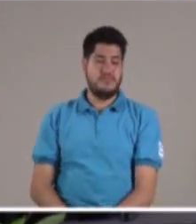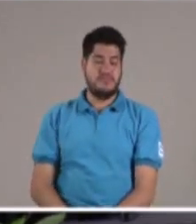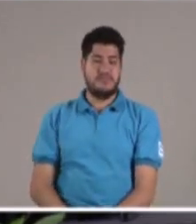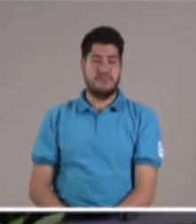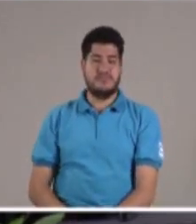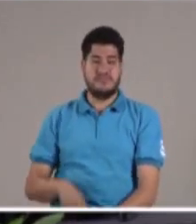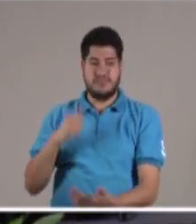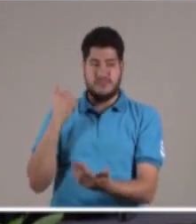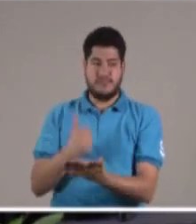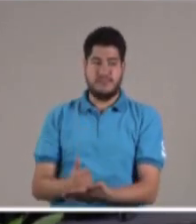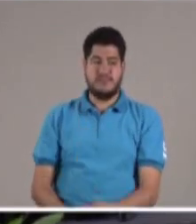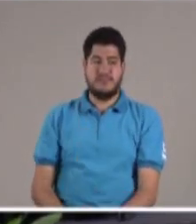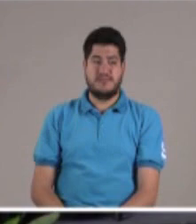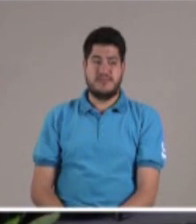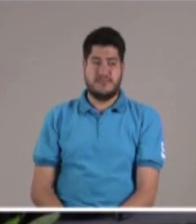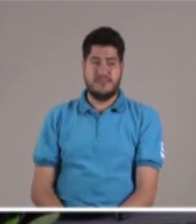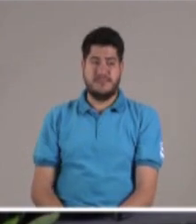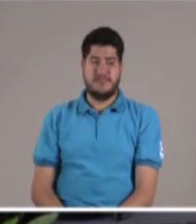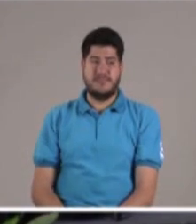amén